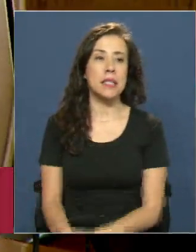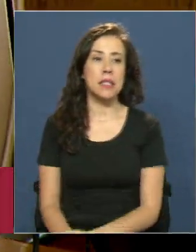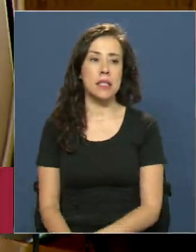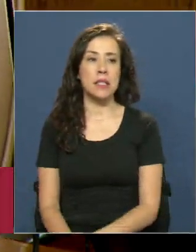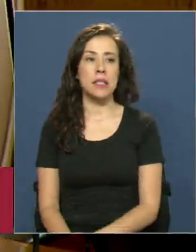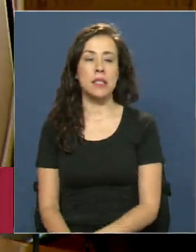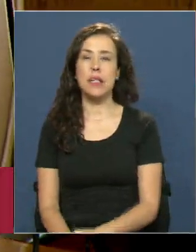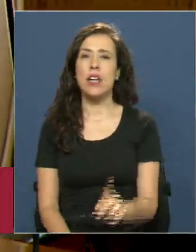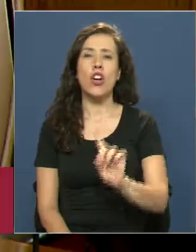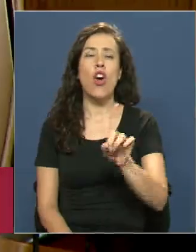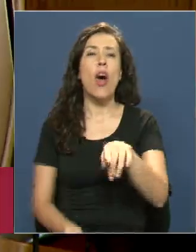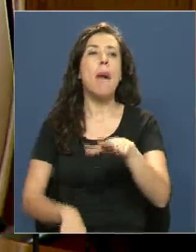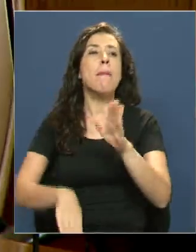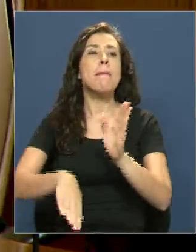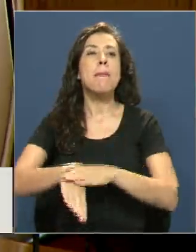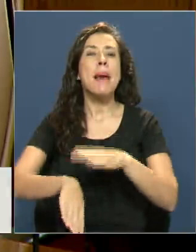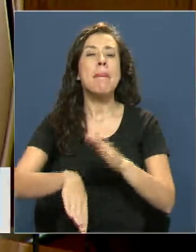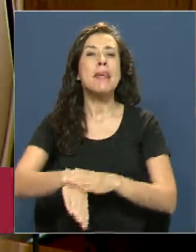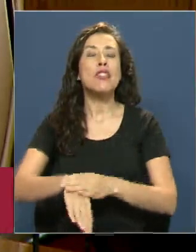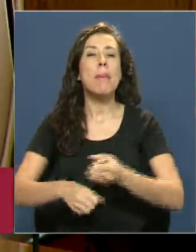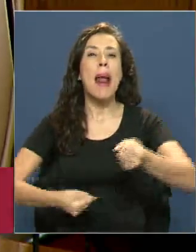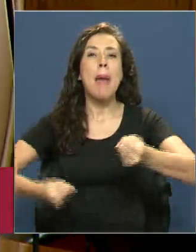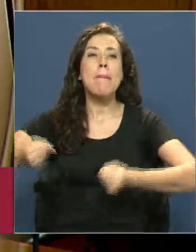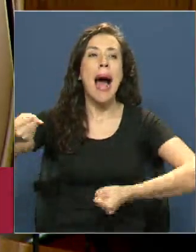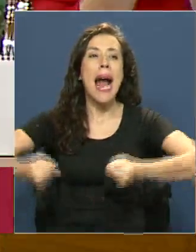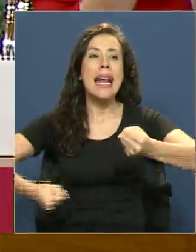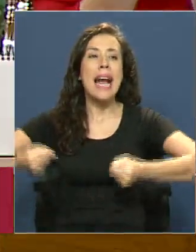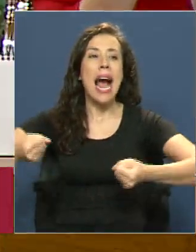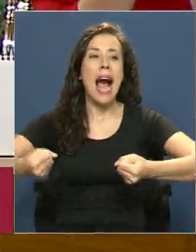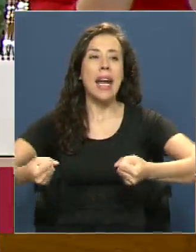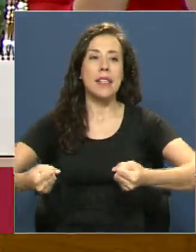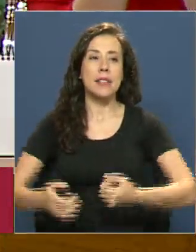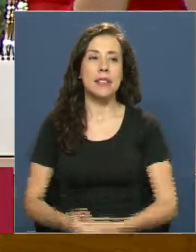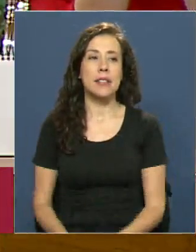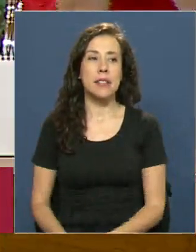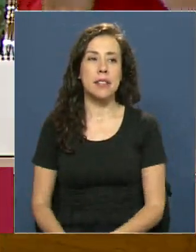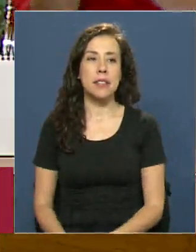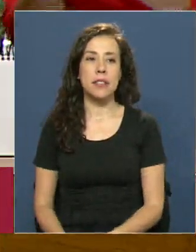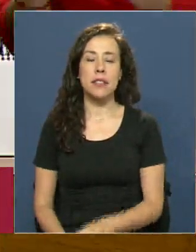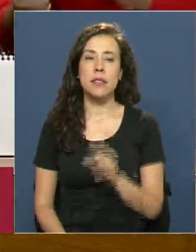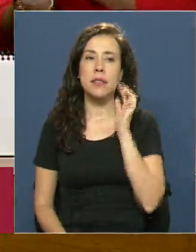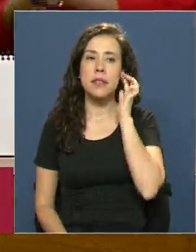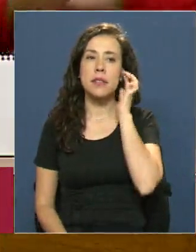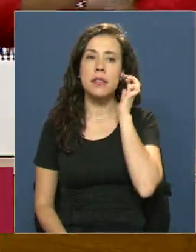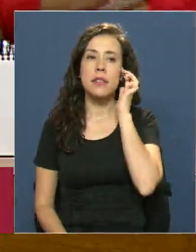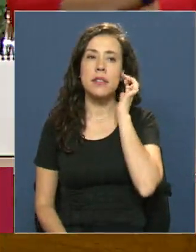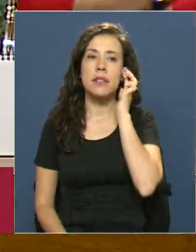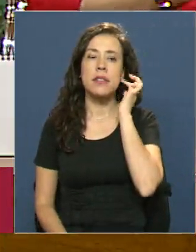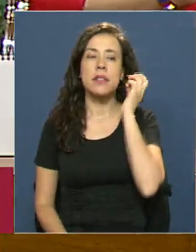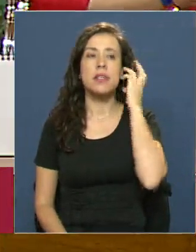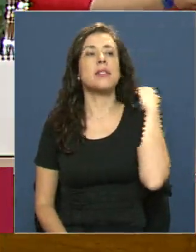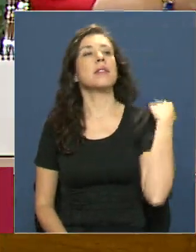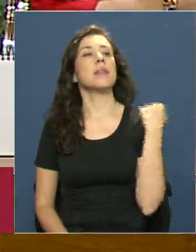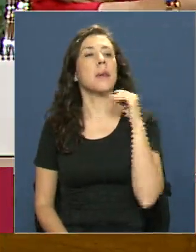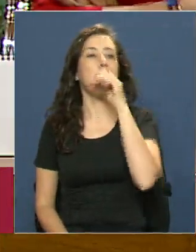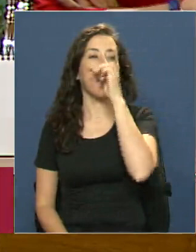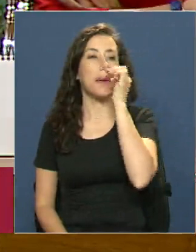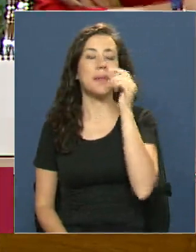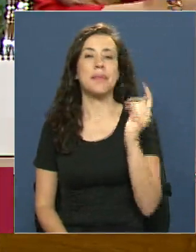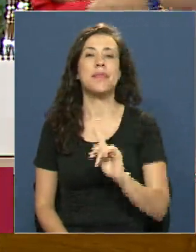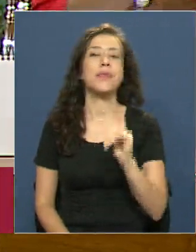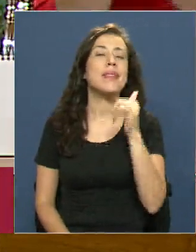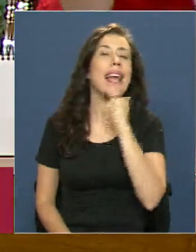No, esto es la licencia para conducir, diputado. El otro ya lo está diciendo. Pero es la prórroga de la vigencia.